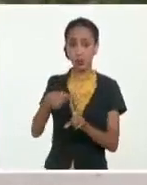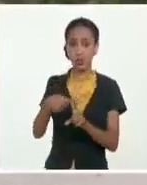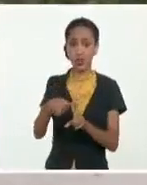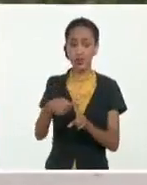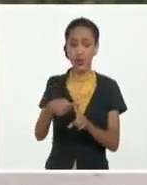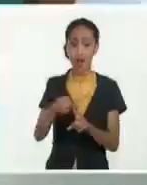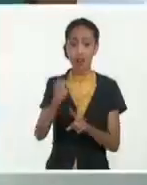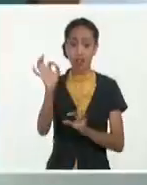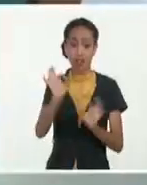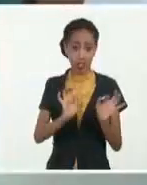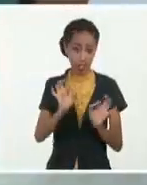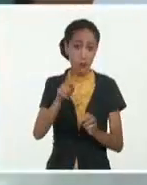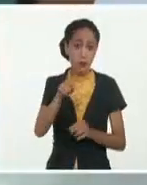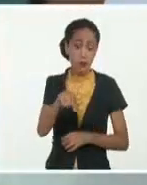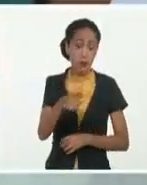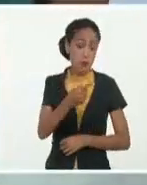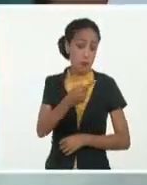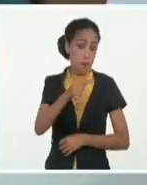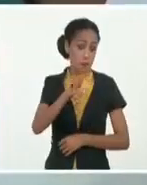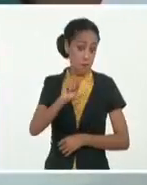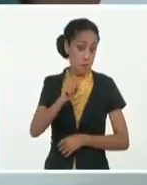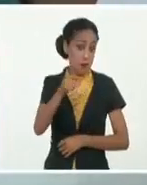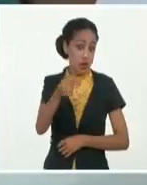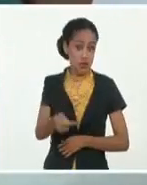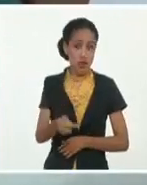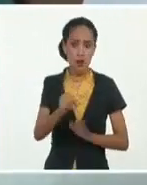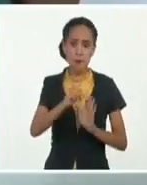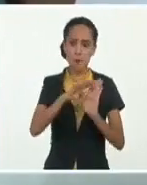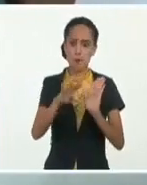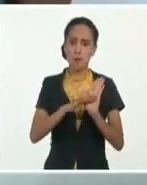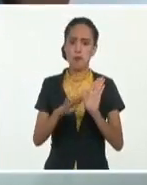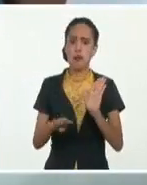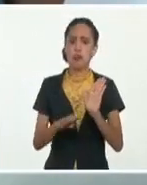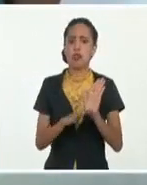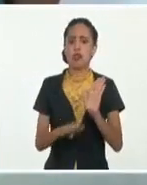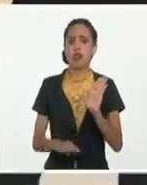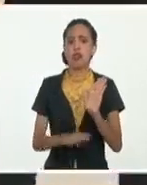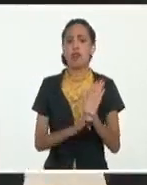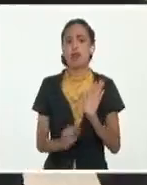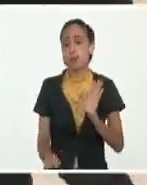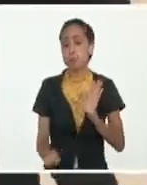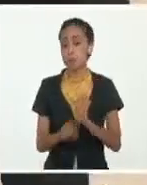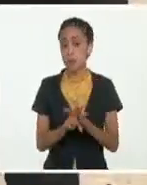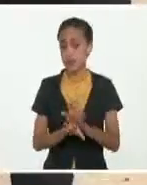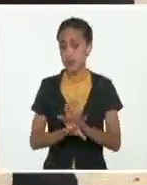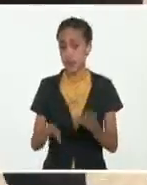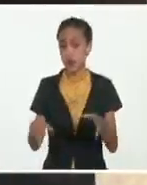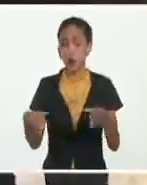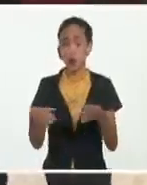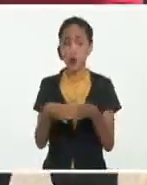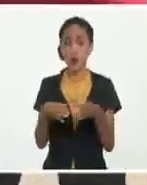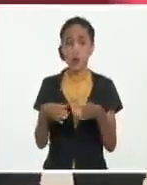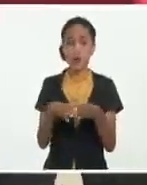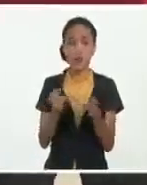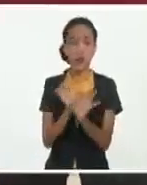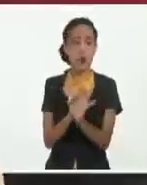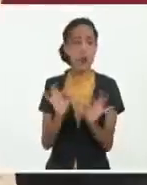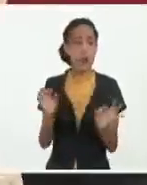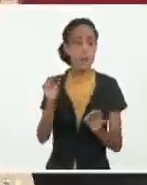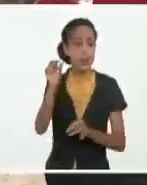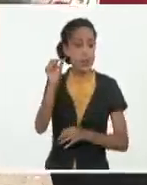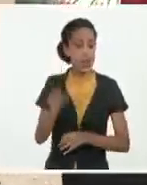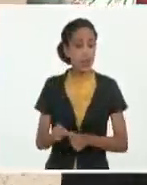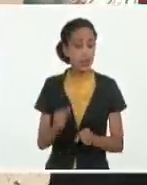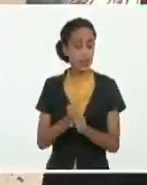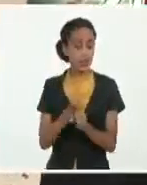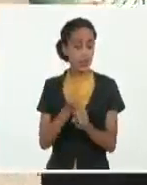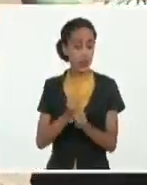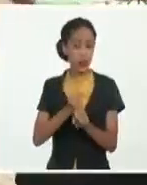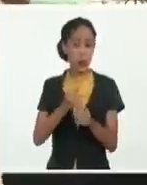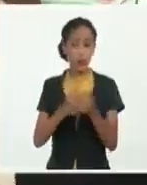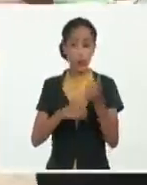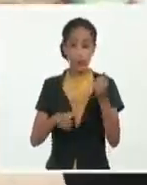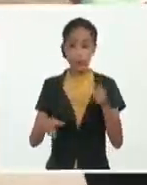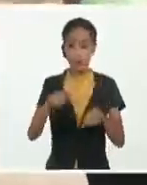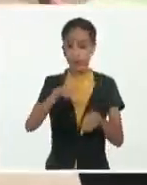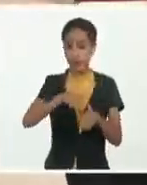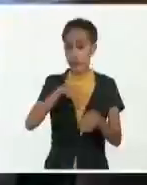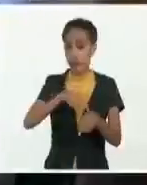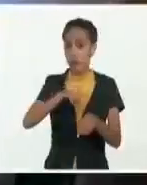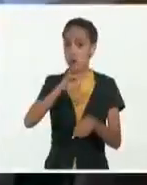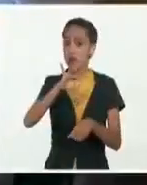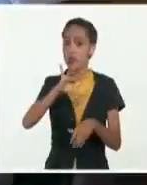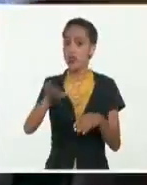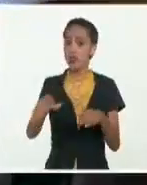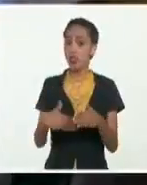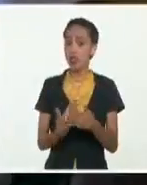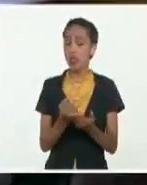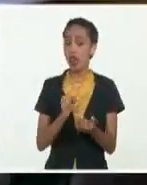mañana comienzan a aplicarse las medidas adoptadas por el Grupo Temporal de Trabajo Provincial para que durante 15 días de extremas